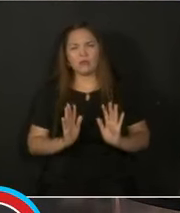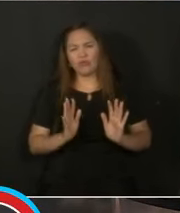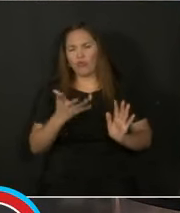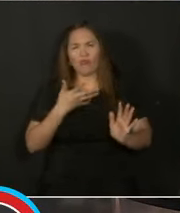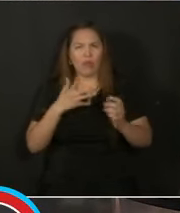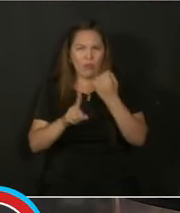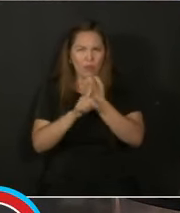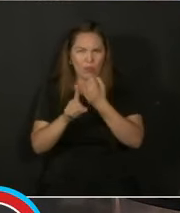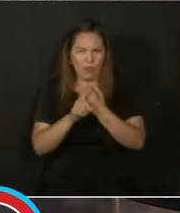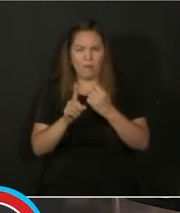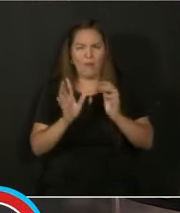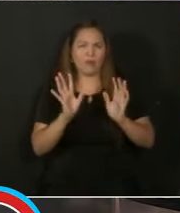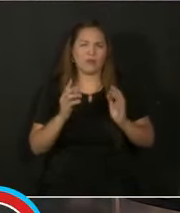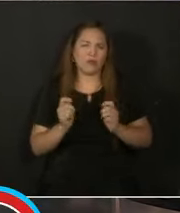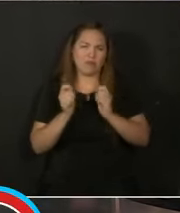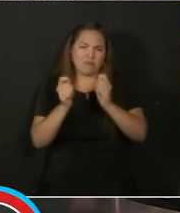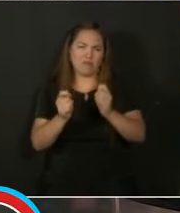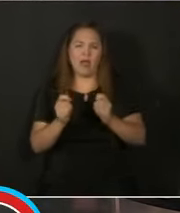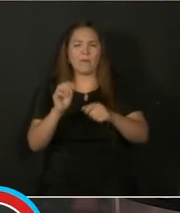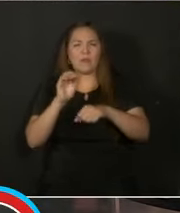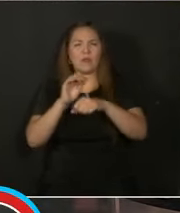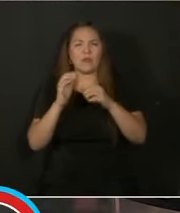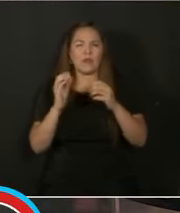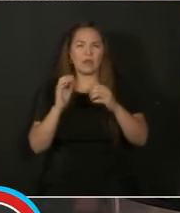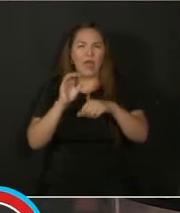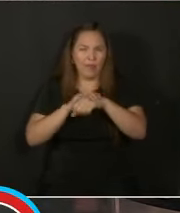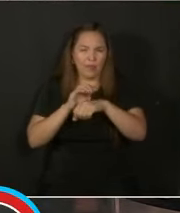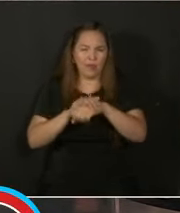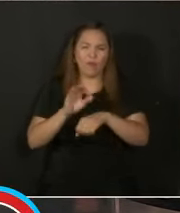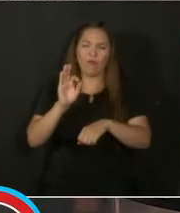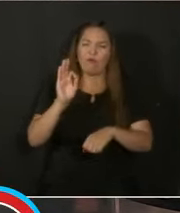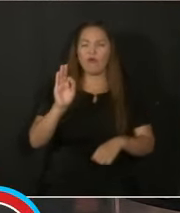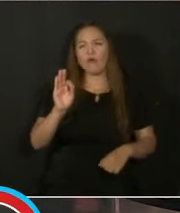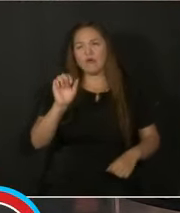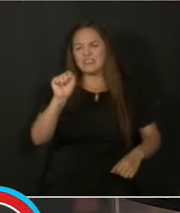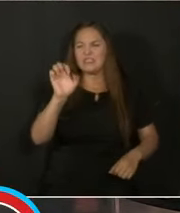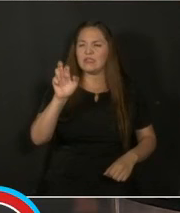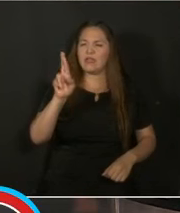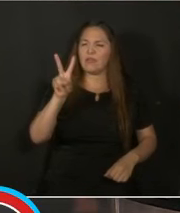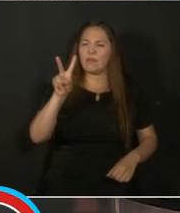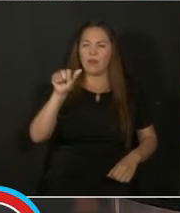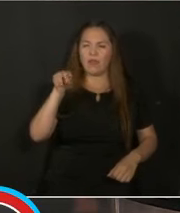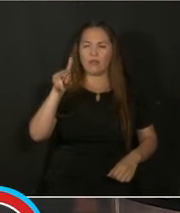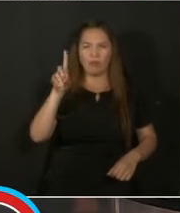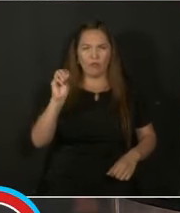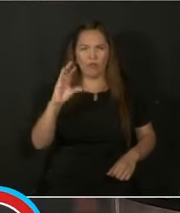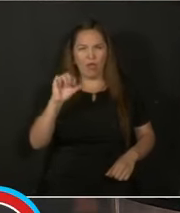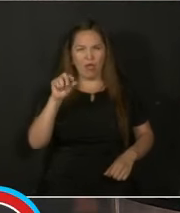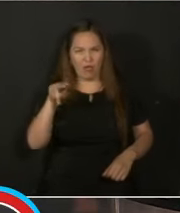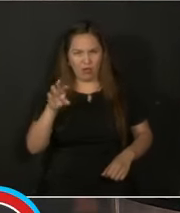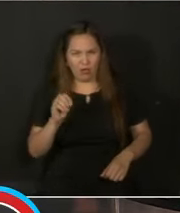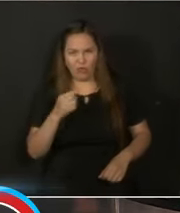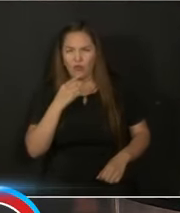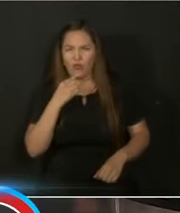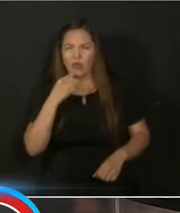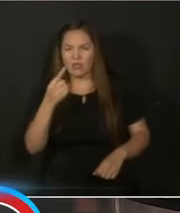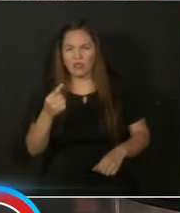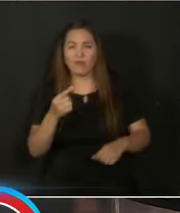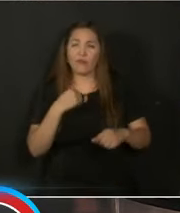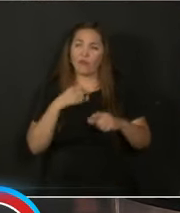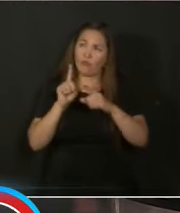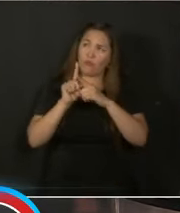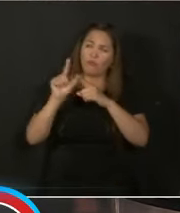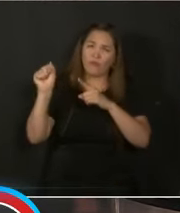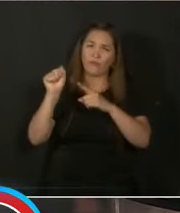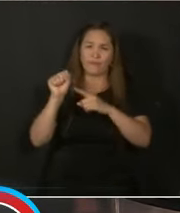cuando carlos y luego me llama ningún padre que vayan bien unos trajes en mcallen